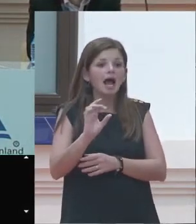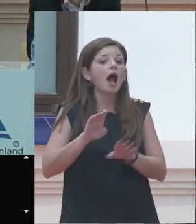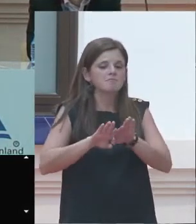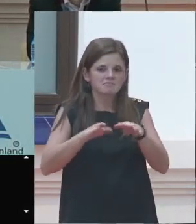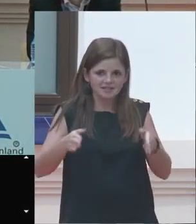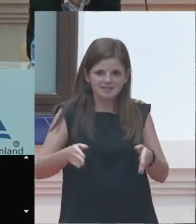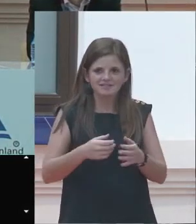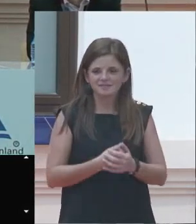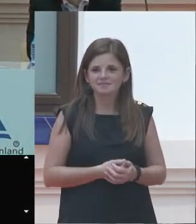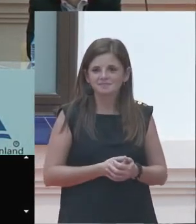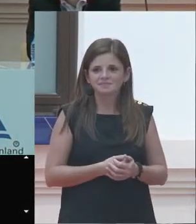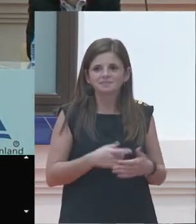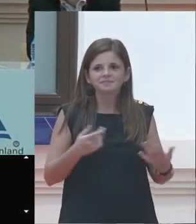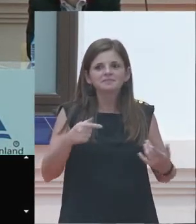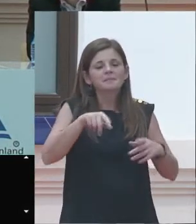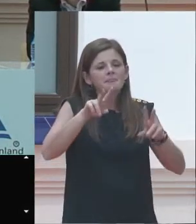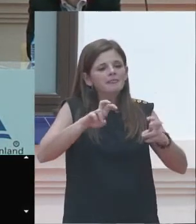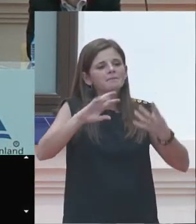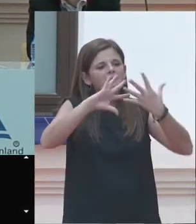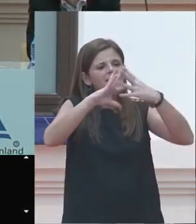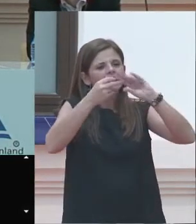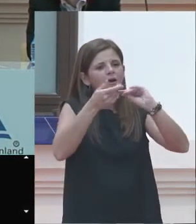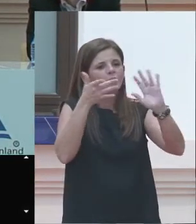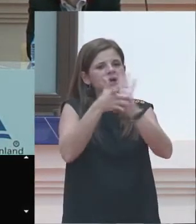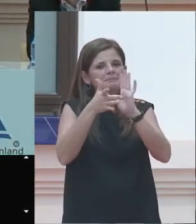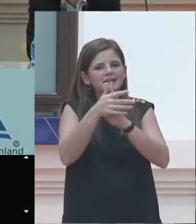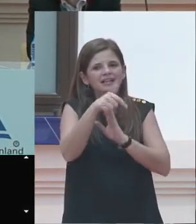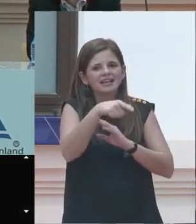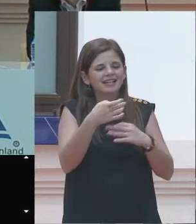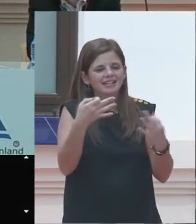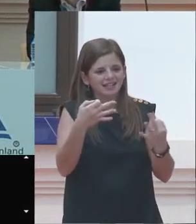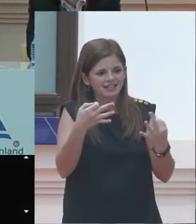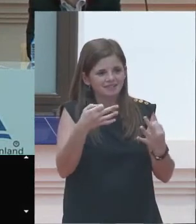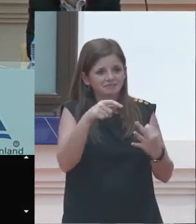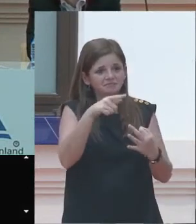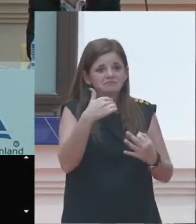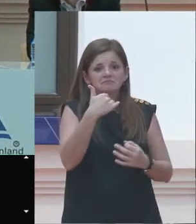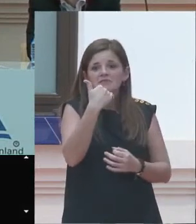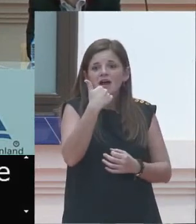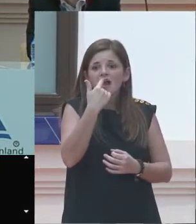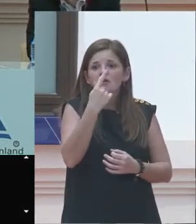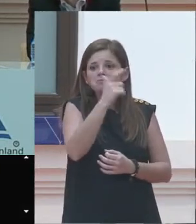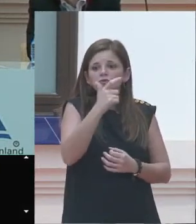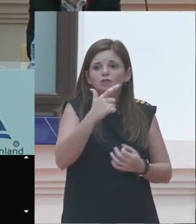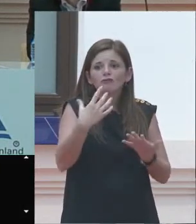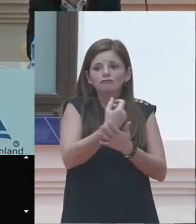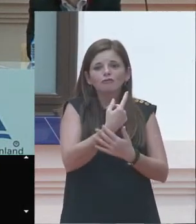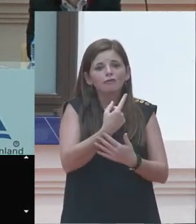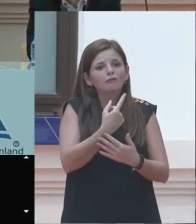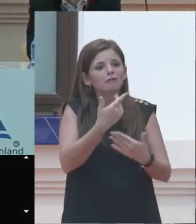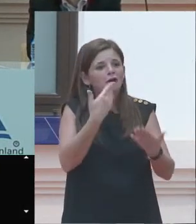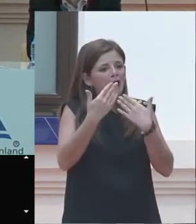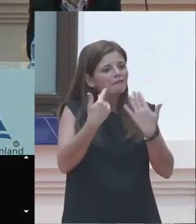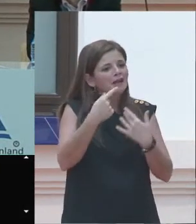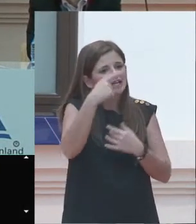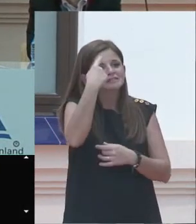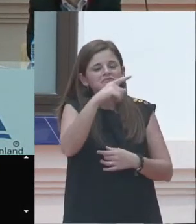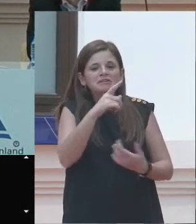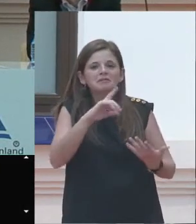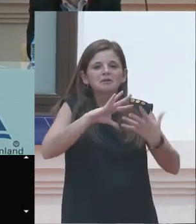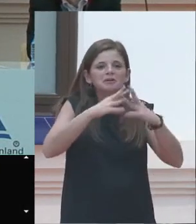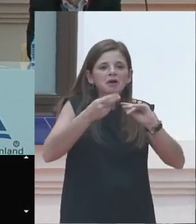poco qué es esto del cloud y qué conceptos hay detrás de ellos, ¿no? Es algo de lo que todo el mundo hablamos y que acabamos utilizando en